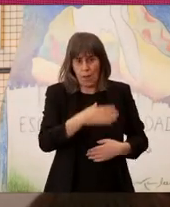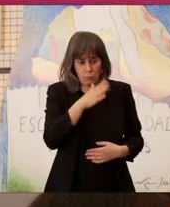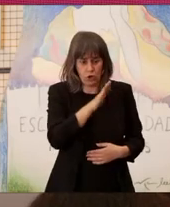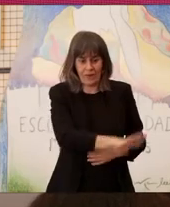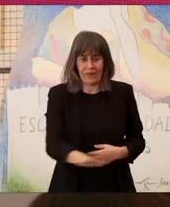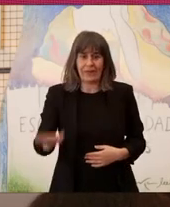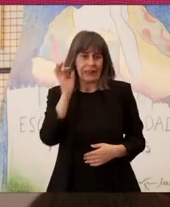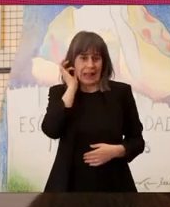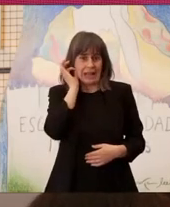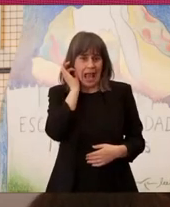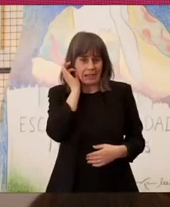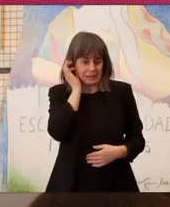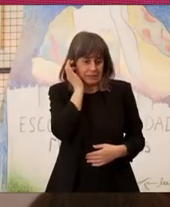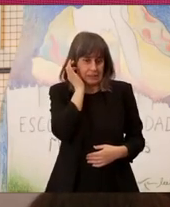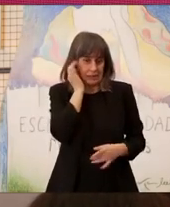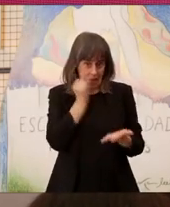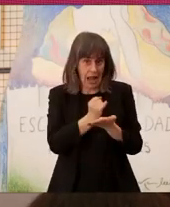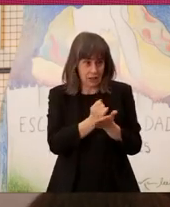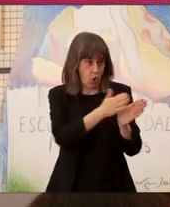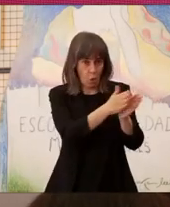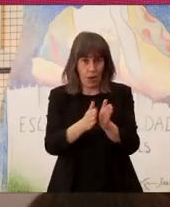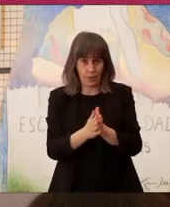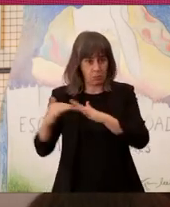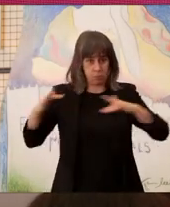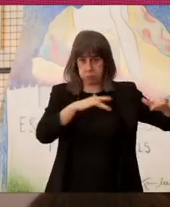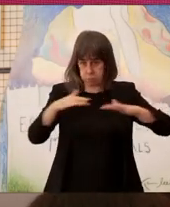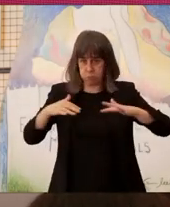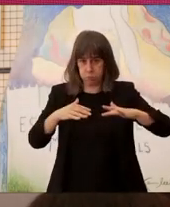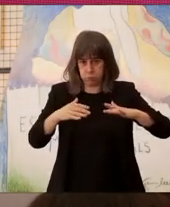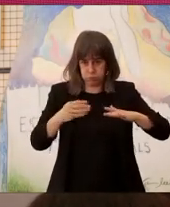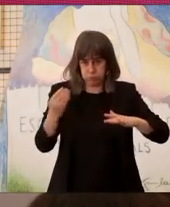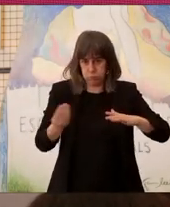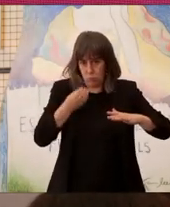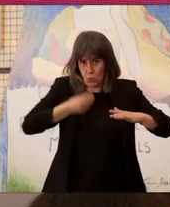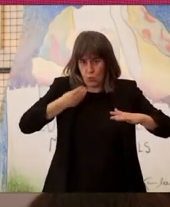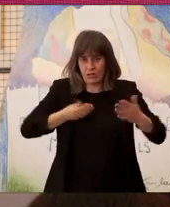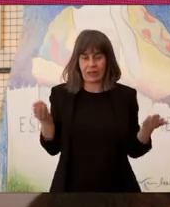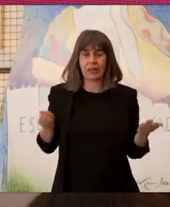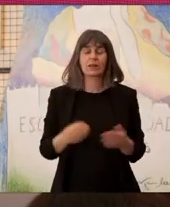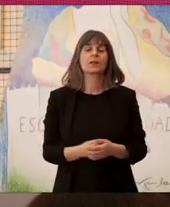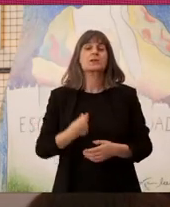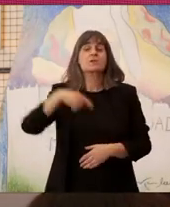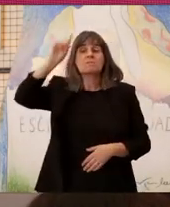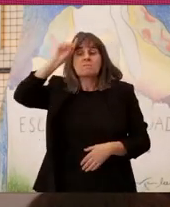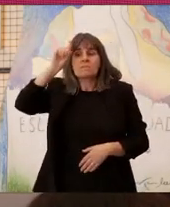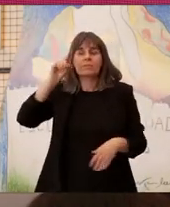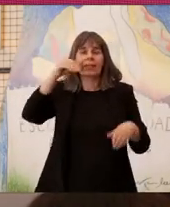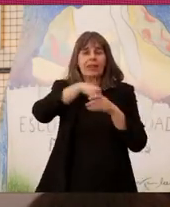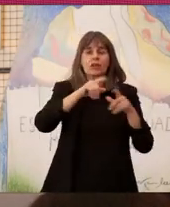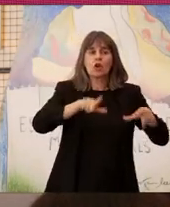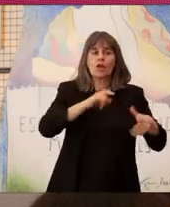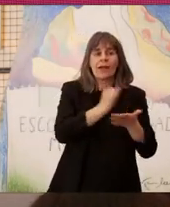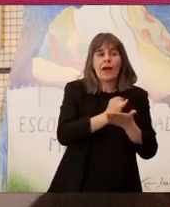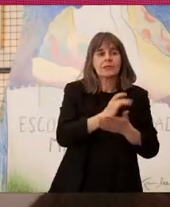diez veces mejor al fútbol que que yo no sé si repito fue en el patio o en las aulas Aunque yo